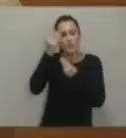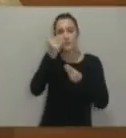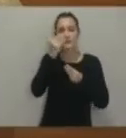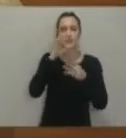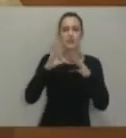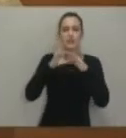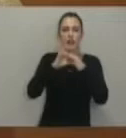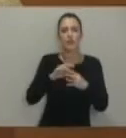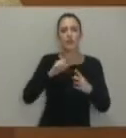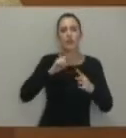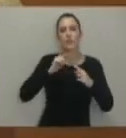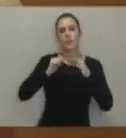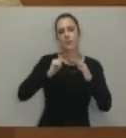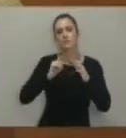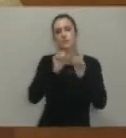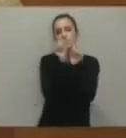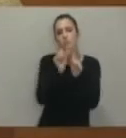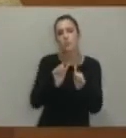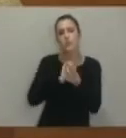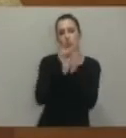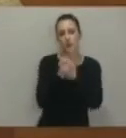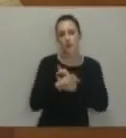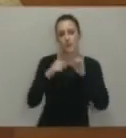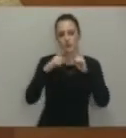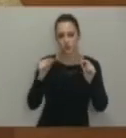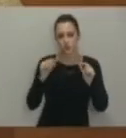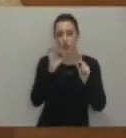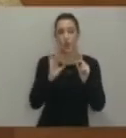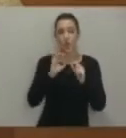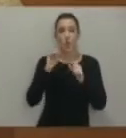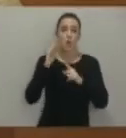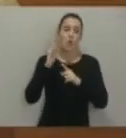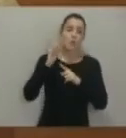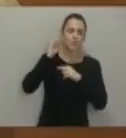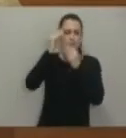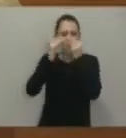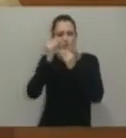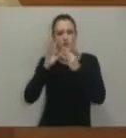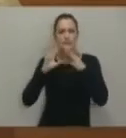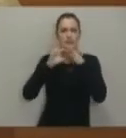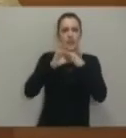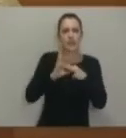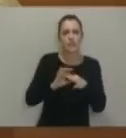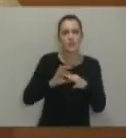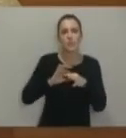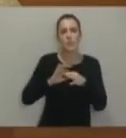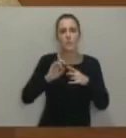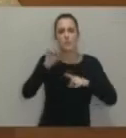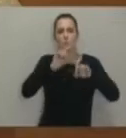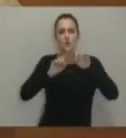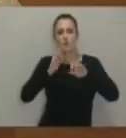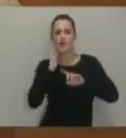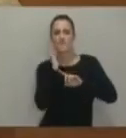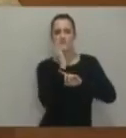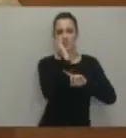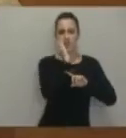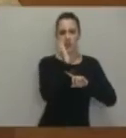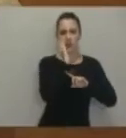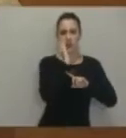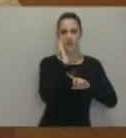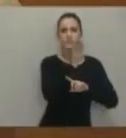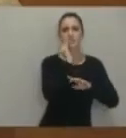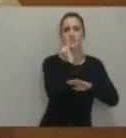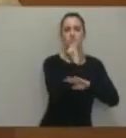están promoviendo en Asturias, que reflexionen sobre el daño que todo esto está provocando no solo a las entidades, a